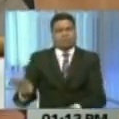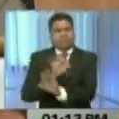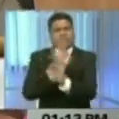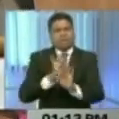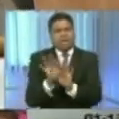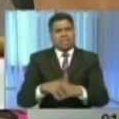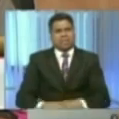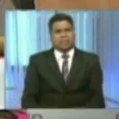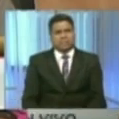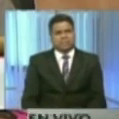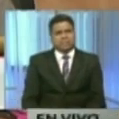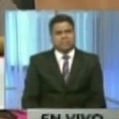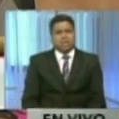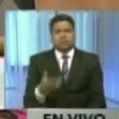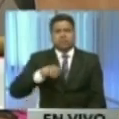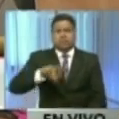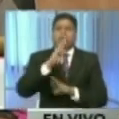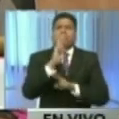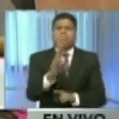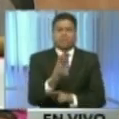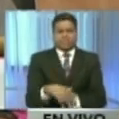mucho gusto contestaremos la pregunta.